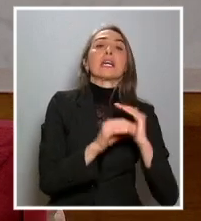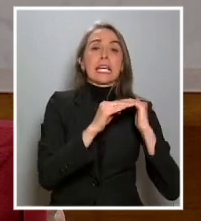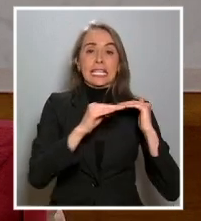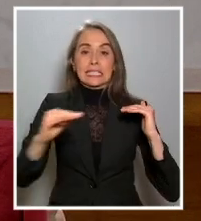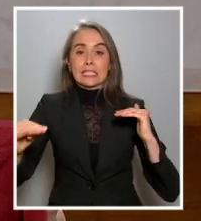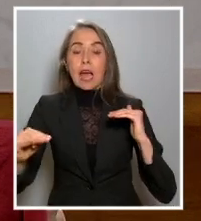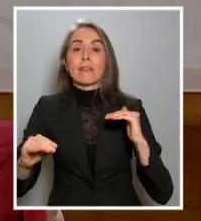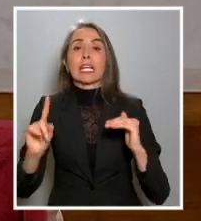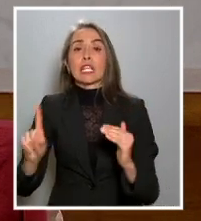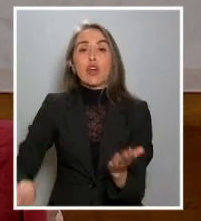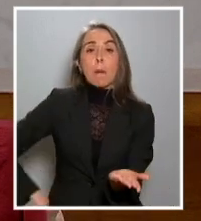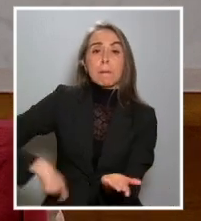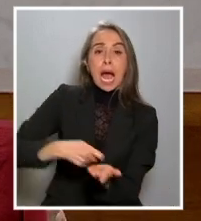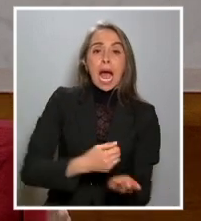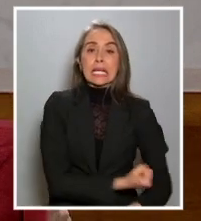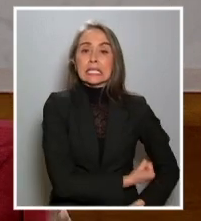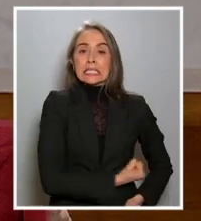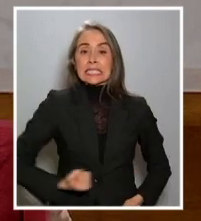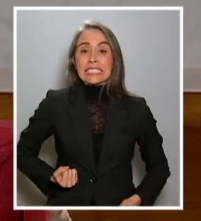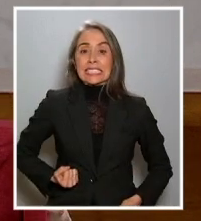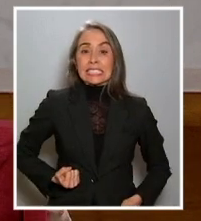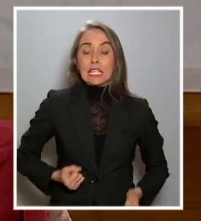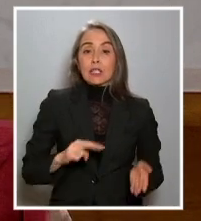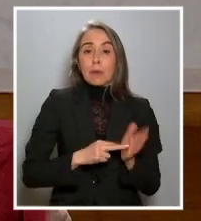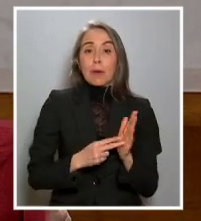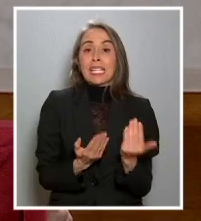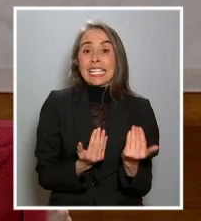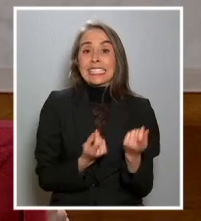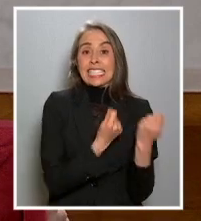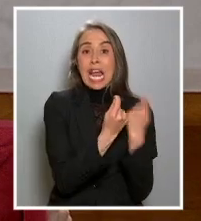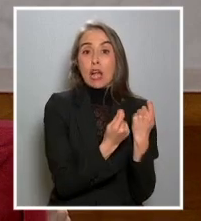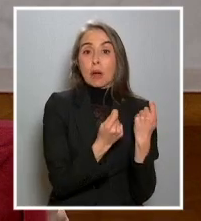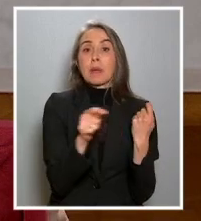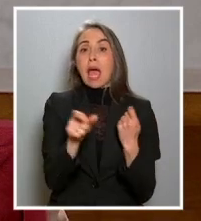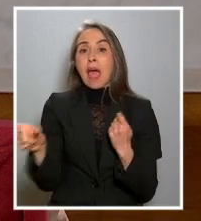costos de este ajuste que era necesario a las familias.